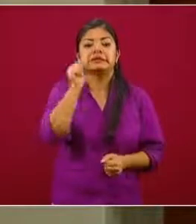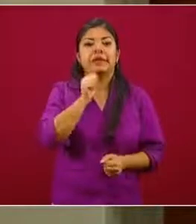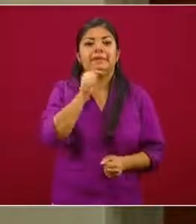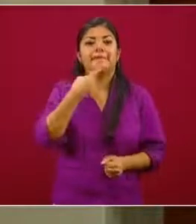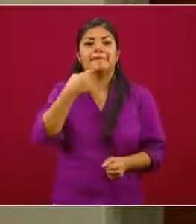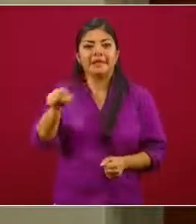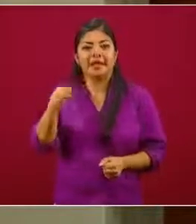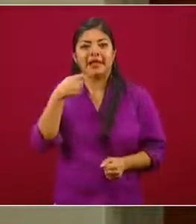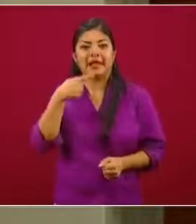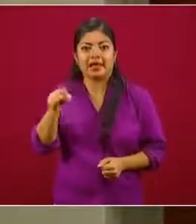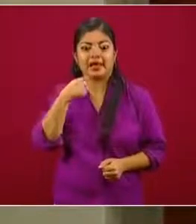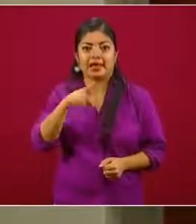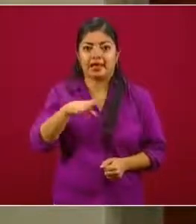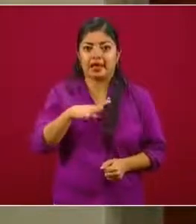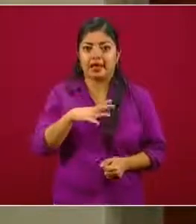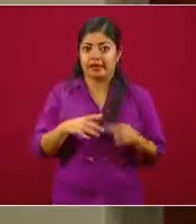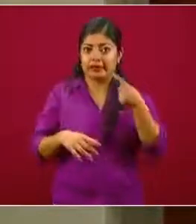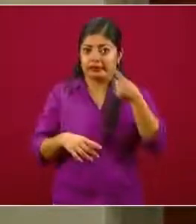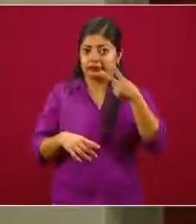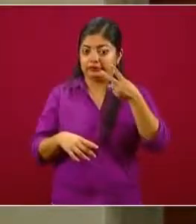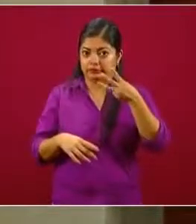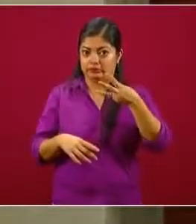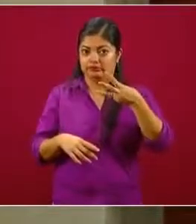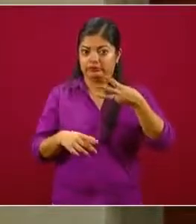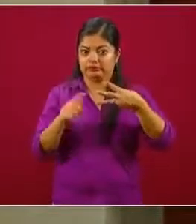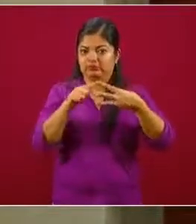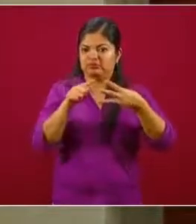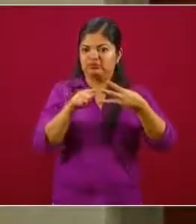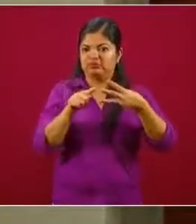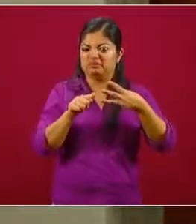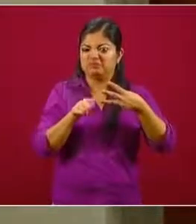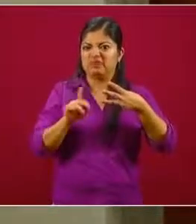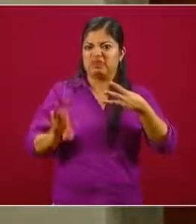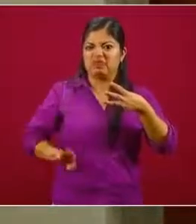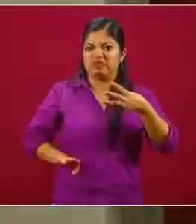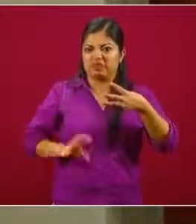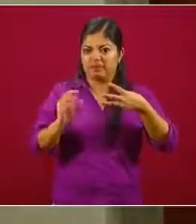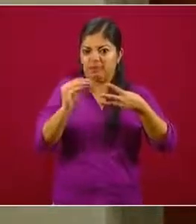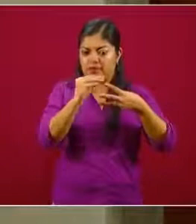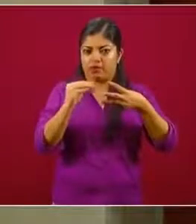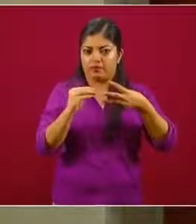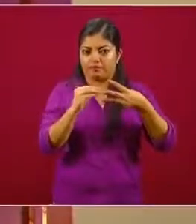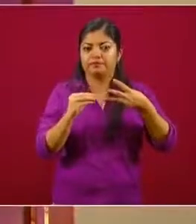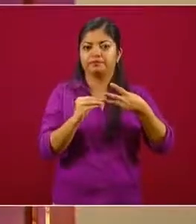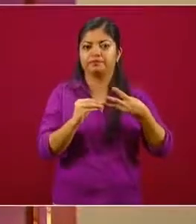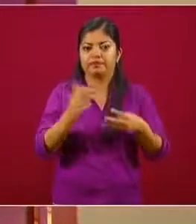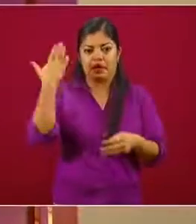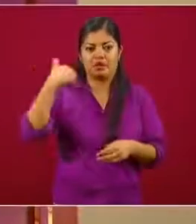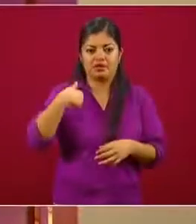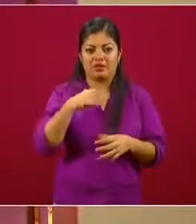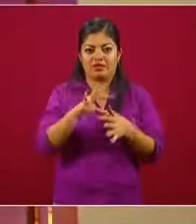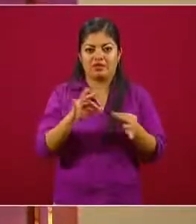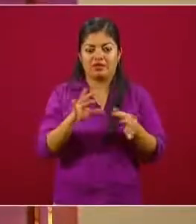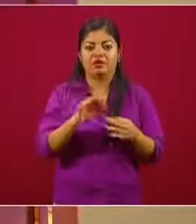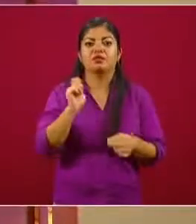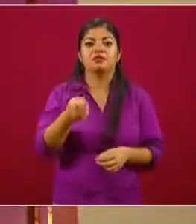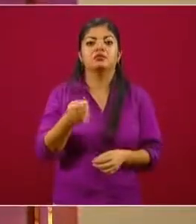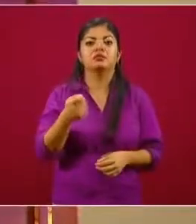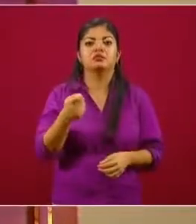ahí tenemos 3 tipos de quejas. La primera, como ya lo había yo relatado aquí alguna vez, es estos